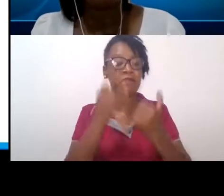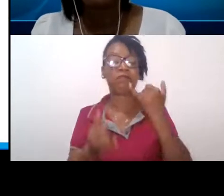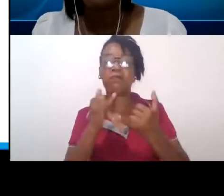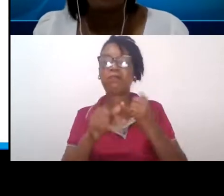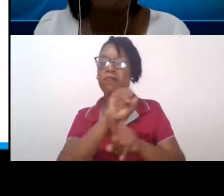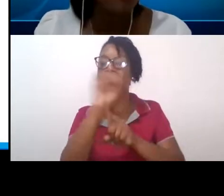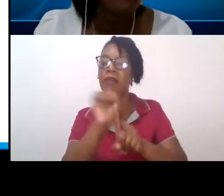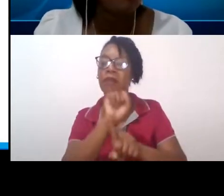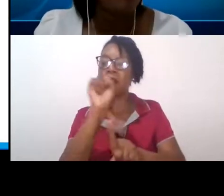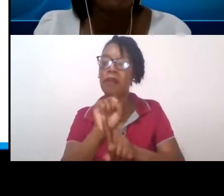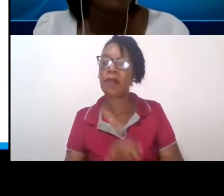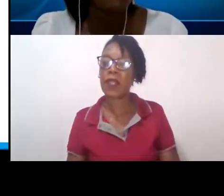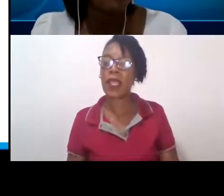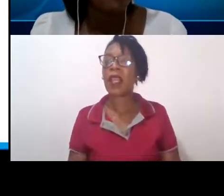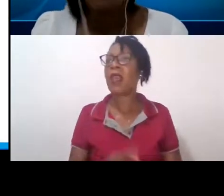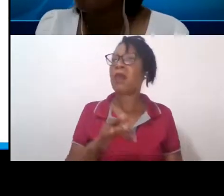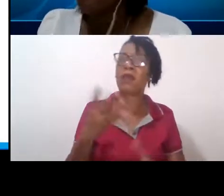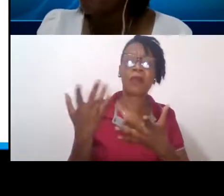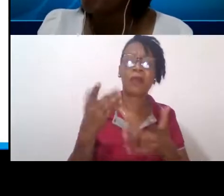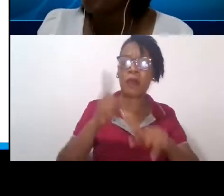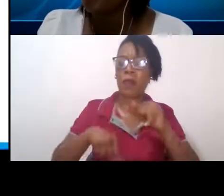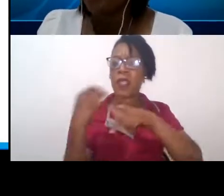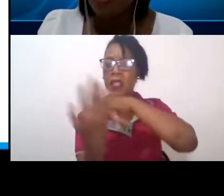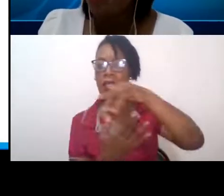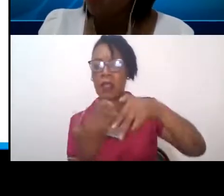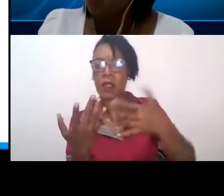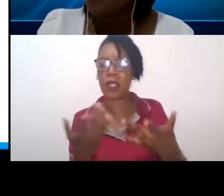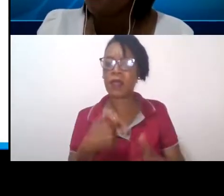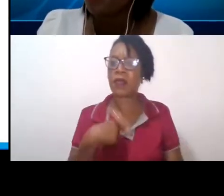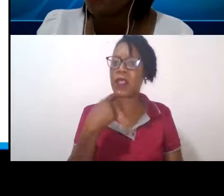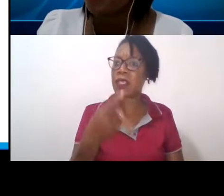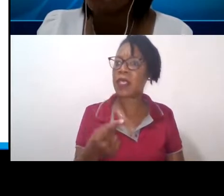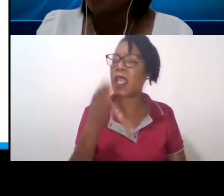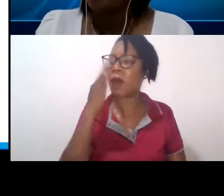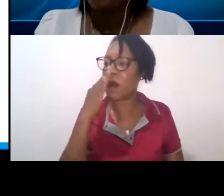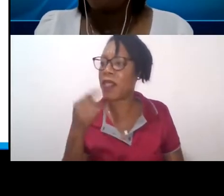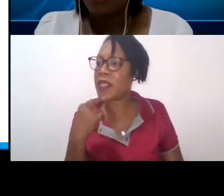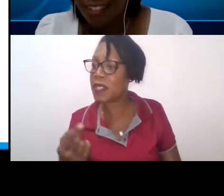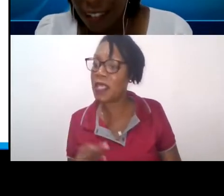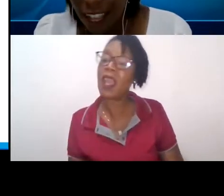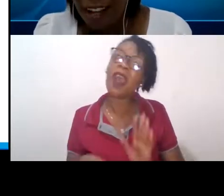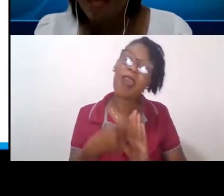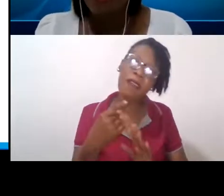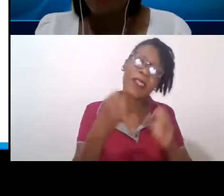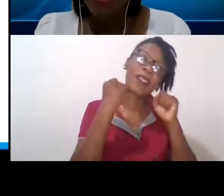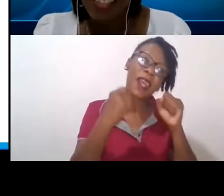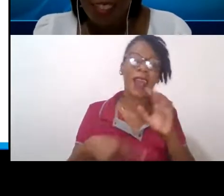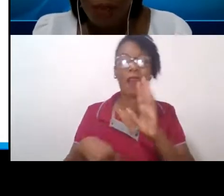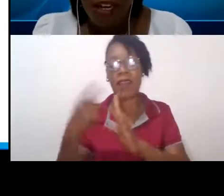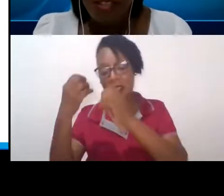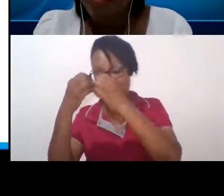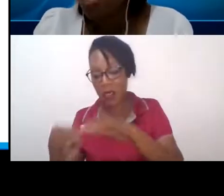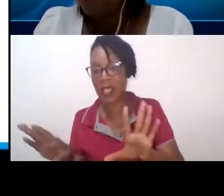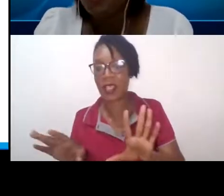crisis por perder o por no poder interactuar, yo lo vuelvo a abrir y le digo, ¿qué es lo que mami siempre dice? A veces se gana, a veces